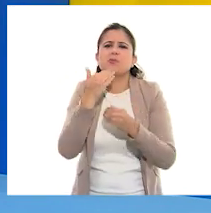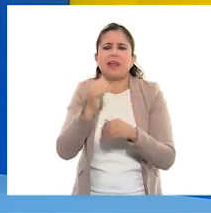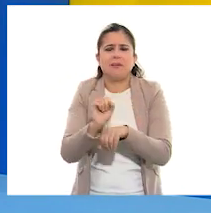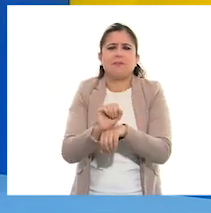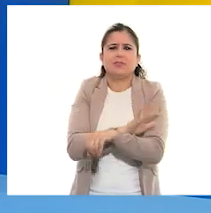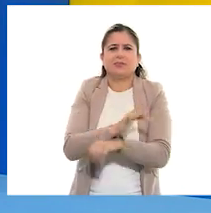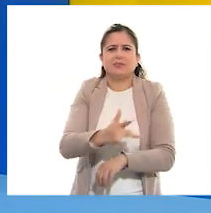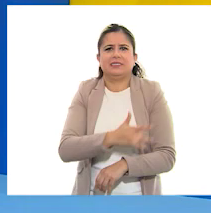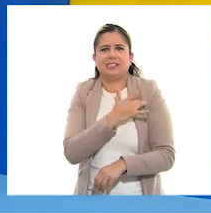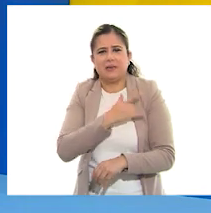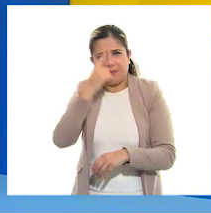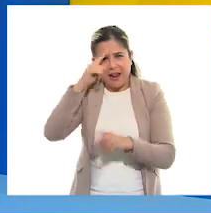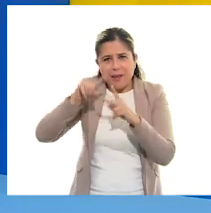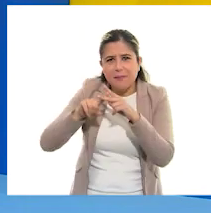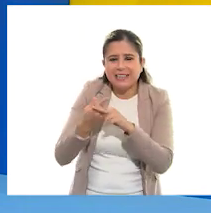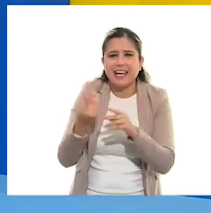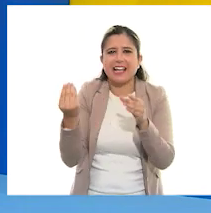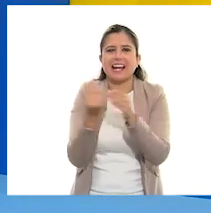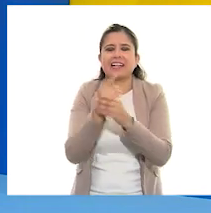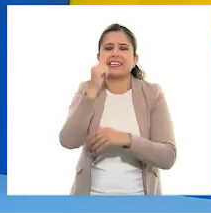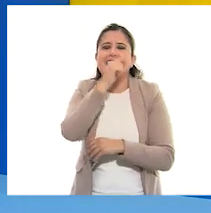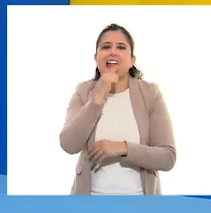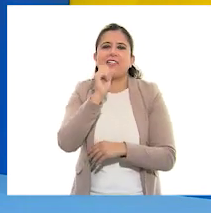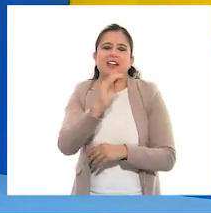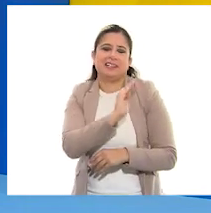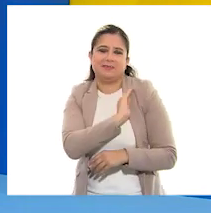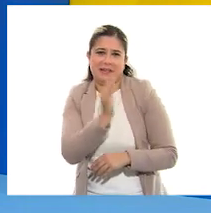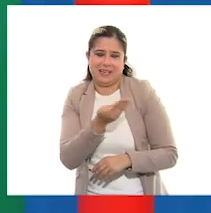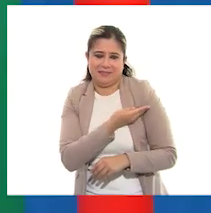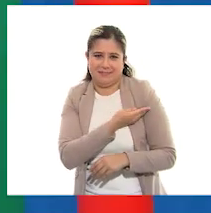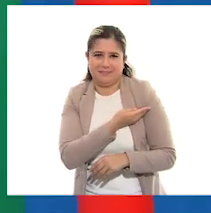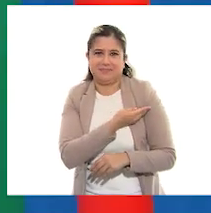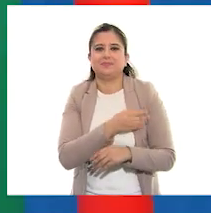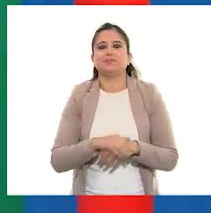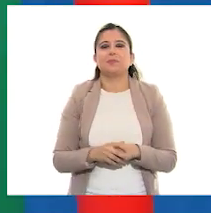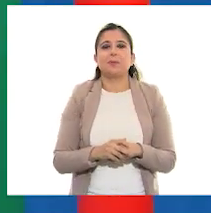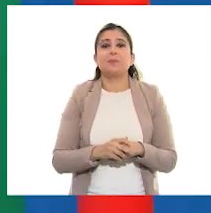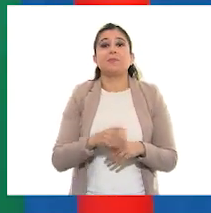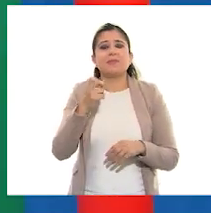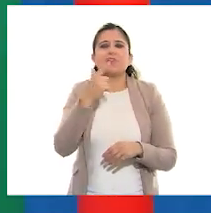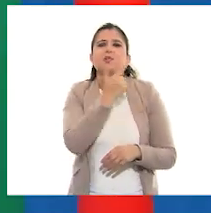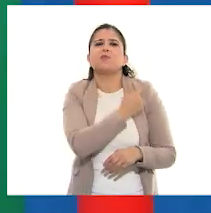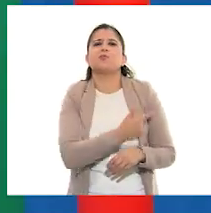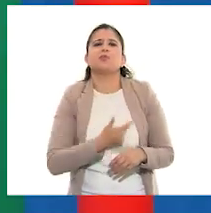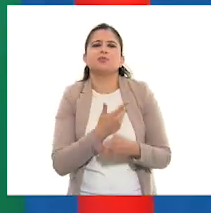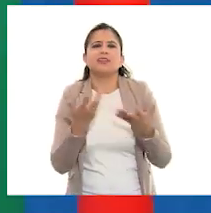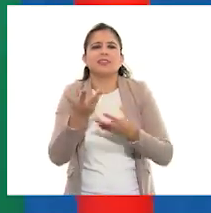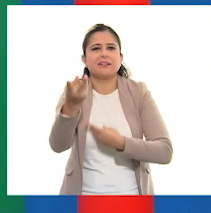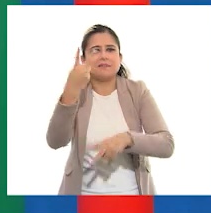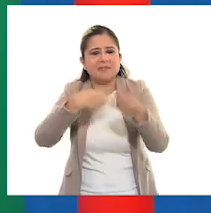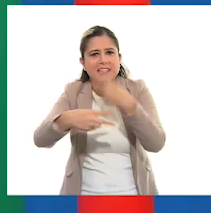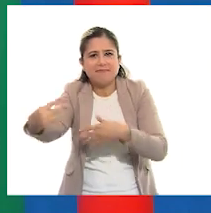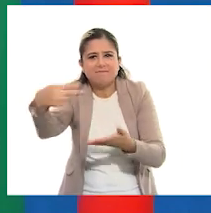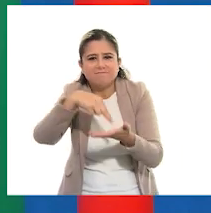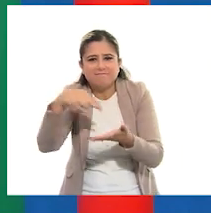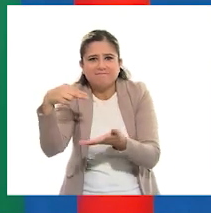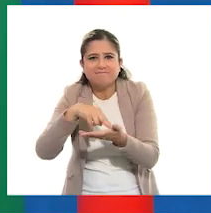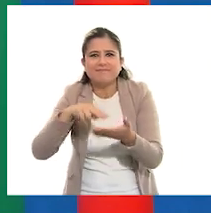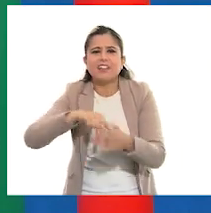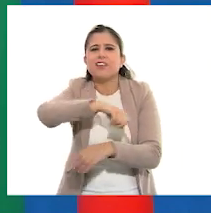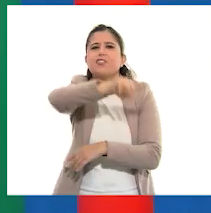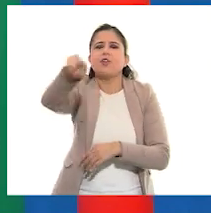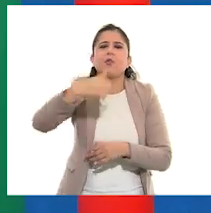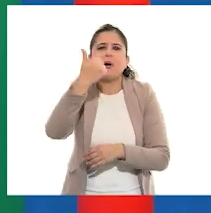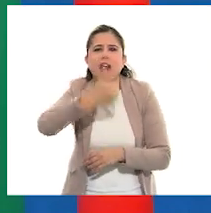yo de comenzar nuestra clase de lengua materna español. Así es, y también qué gusto contar con la presencia de todos